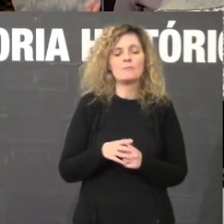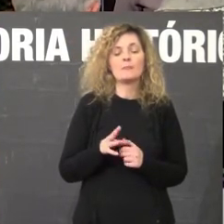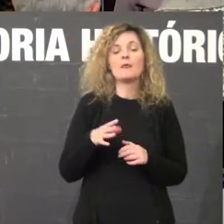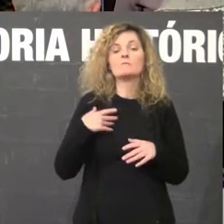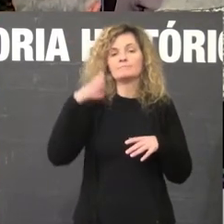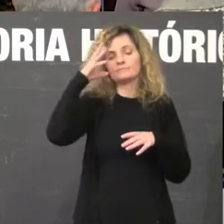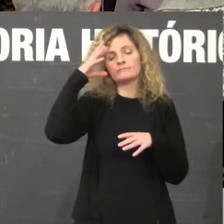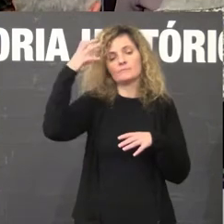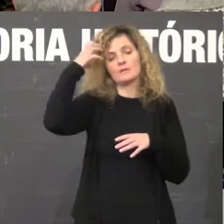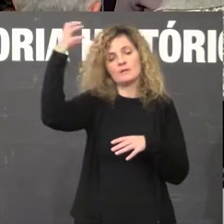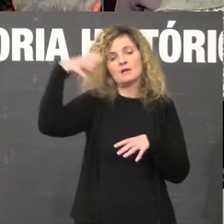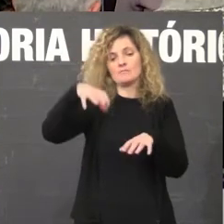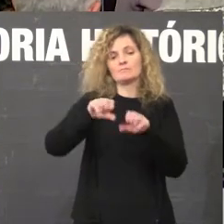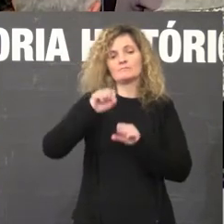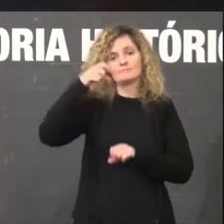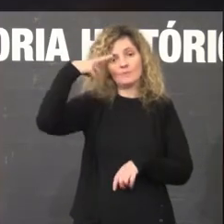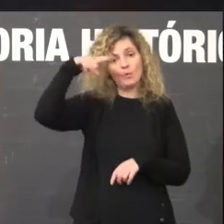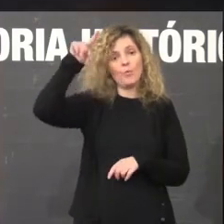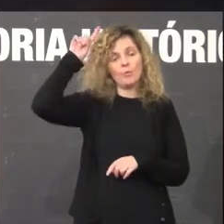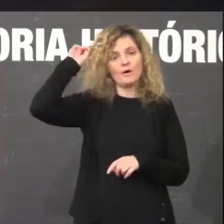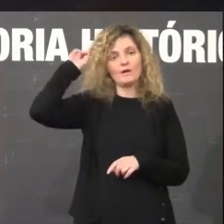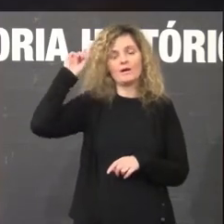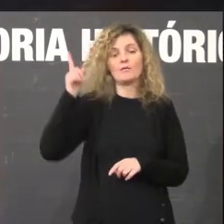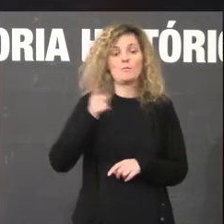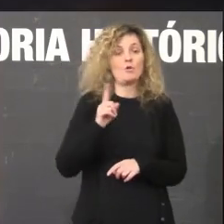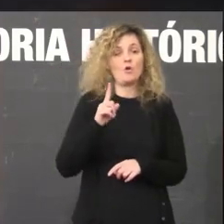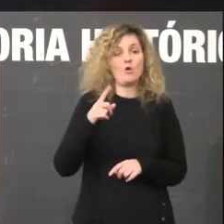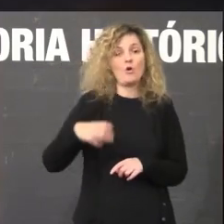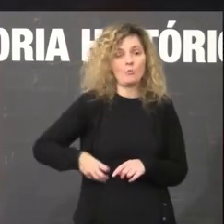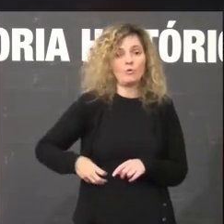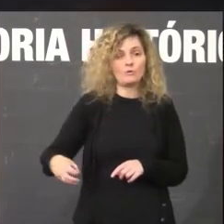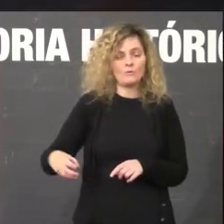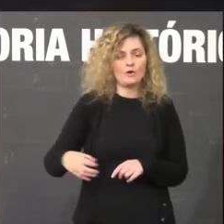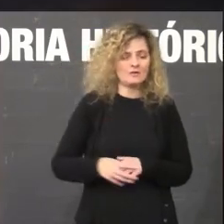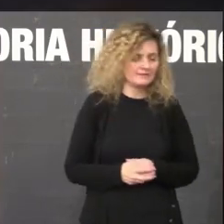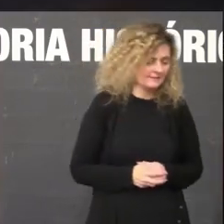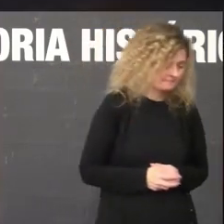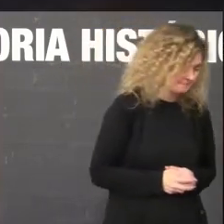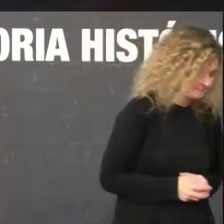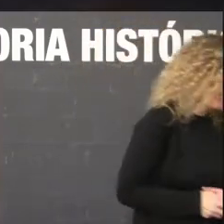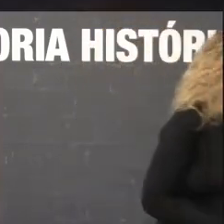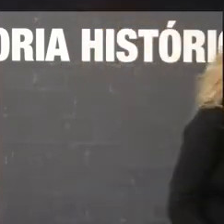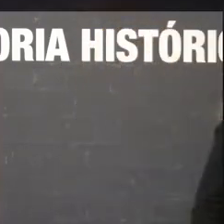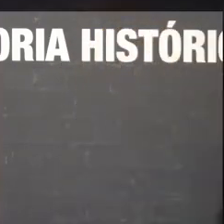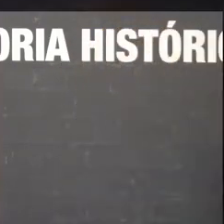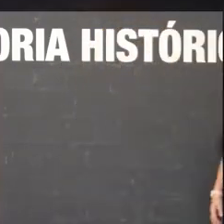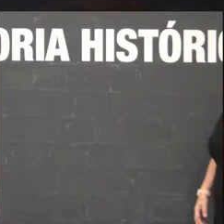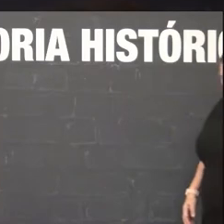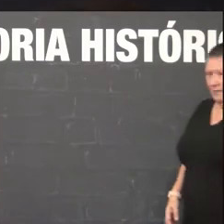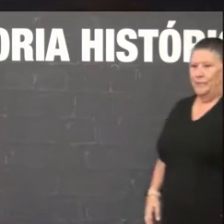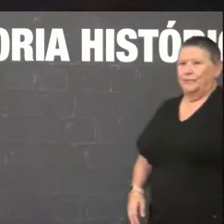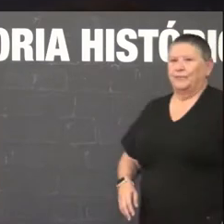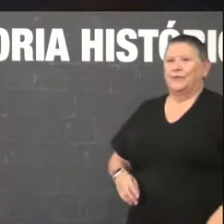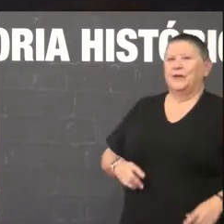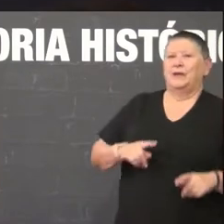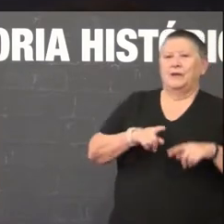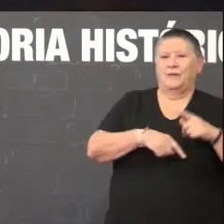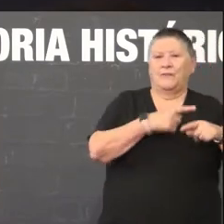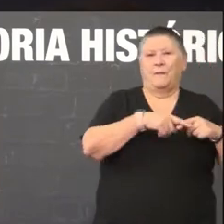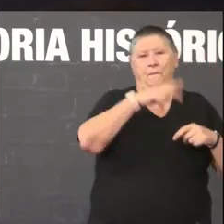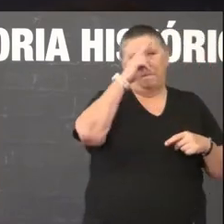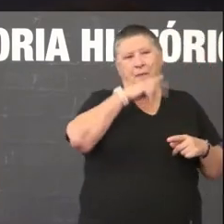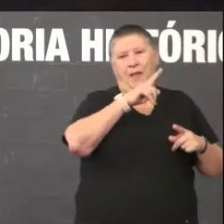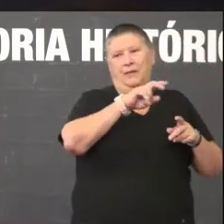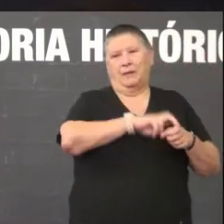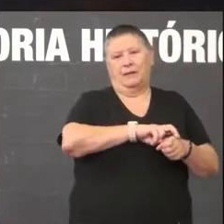monarquía juancarlista, que non borbónica, porque sabedes que se salta seu pai non estaba conforme, ele se